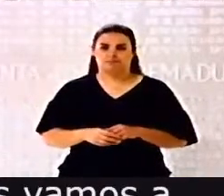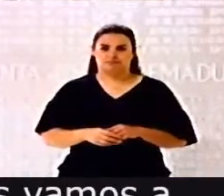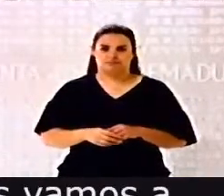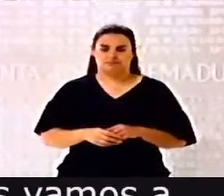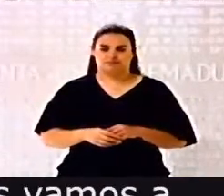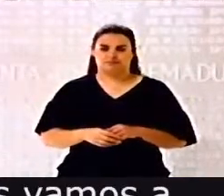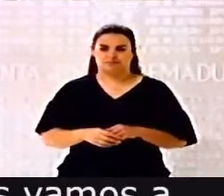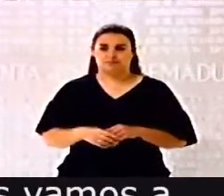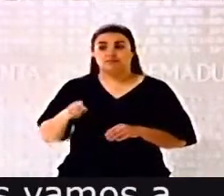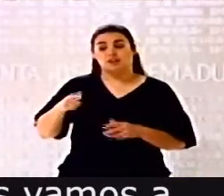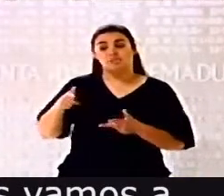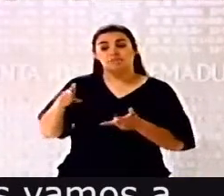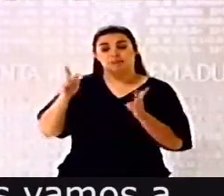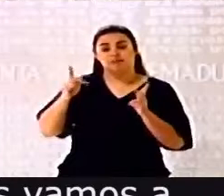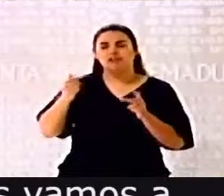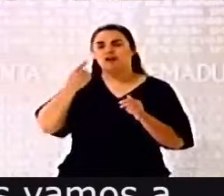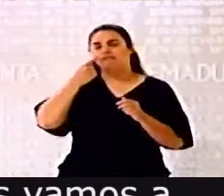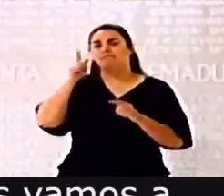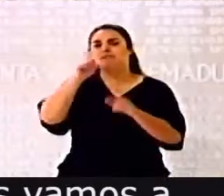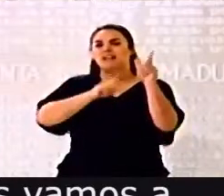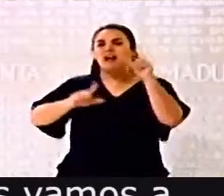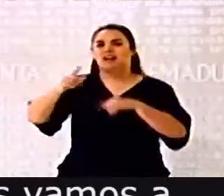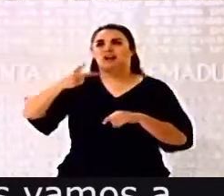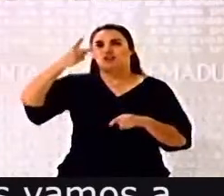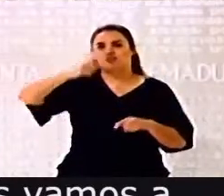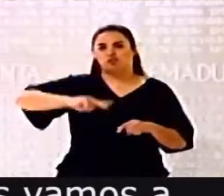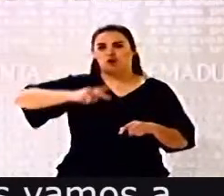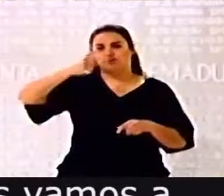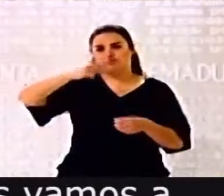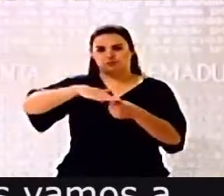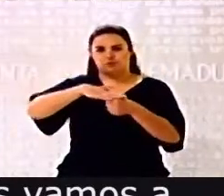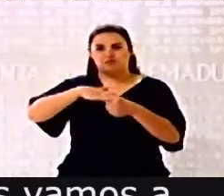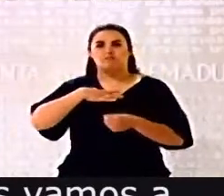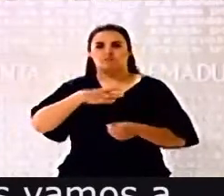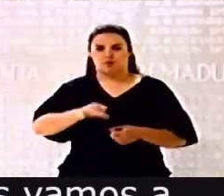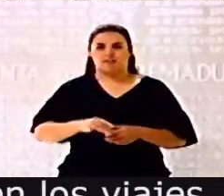Se van a permitir los viajes entre las dos provincias.